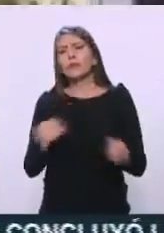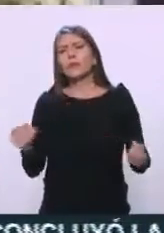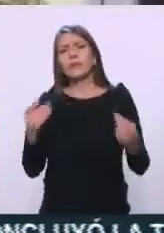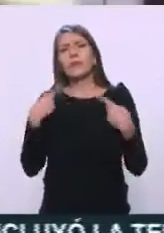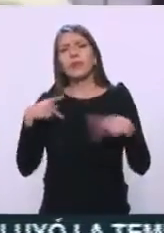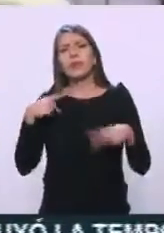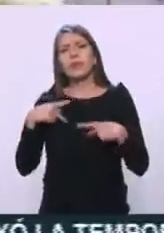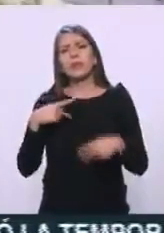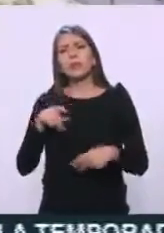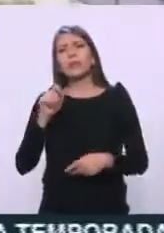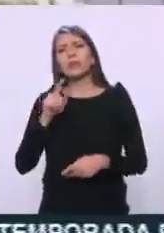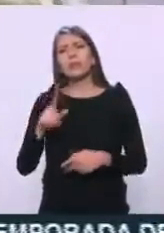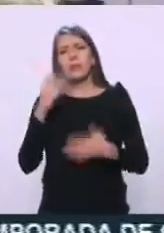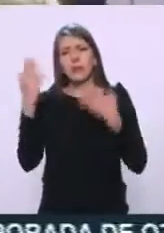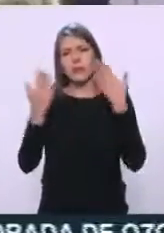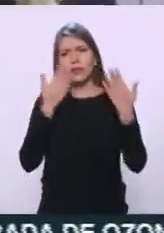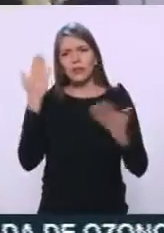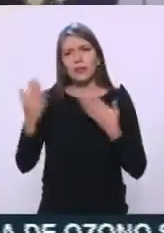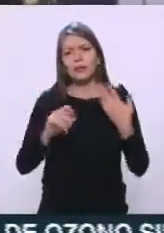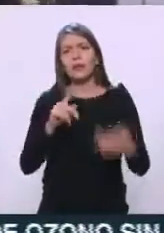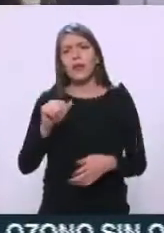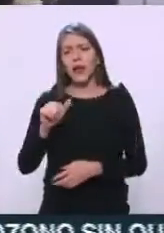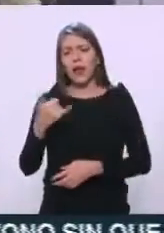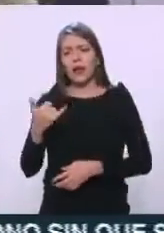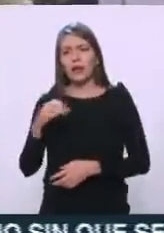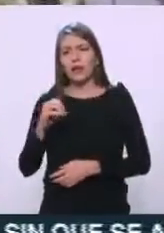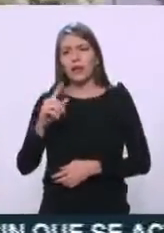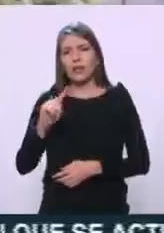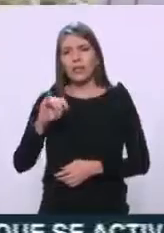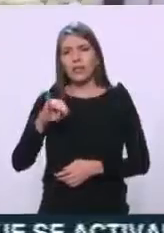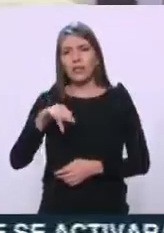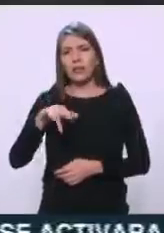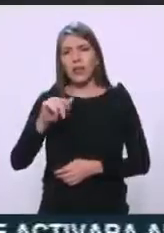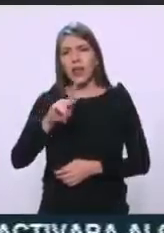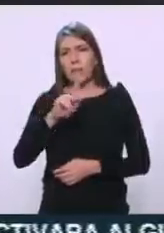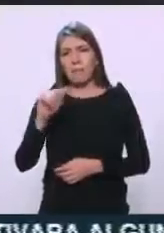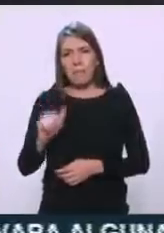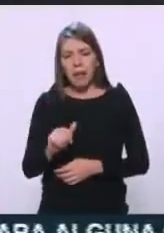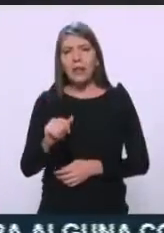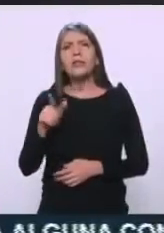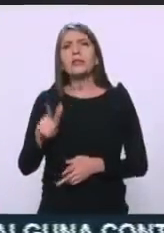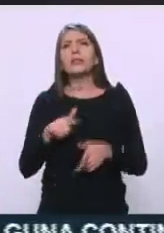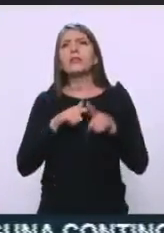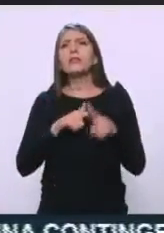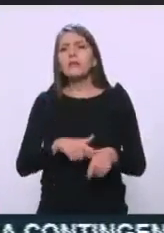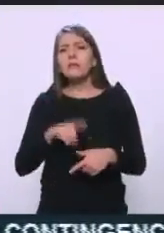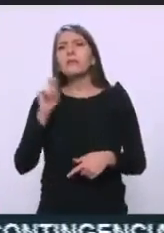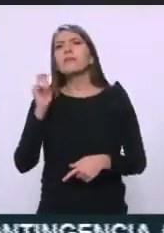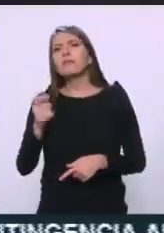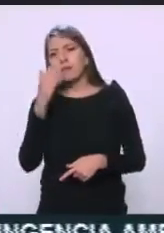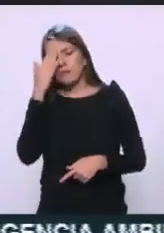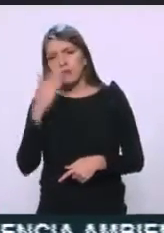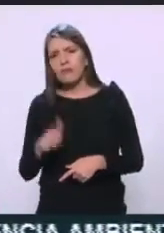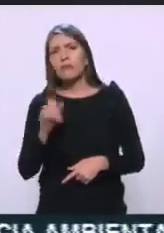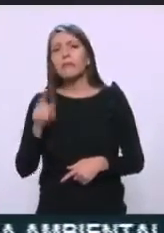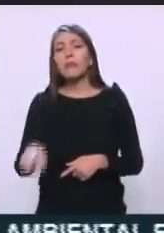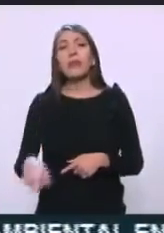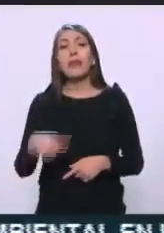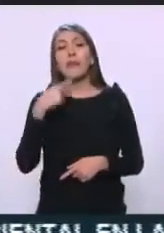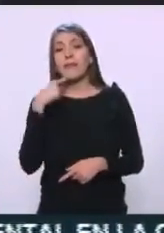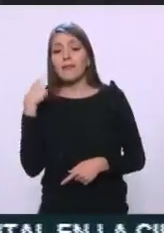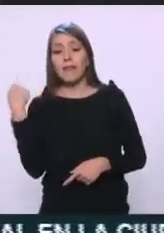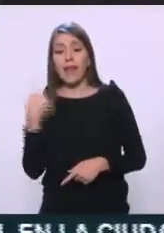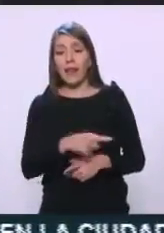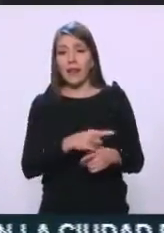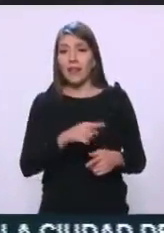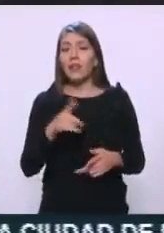estudiantes de la Normal Isidro Burgos de Ayotzinapa prospera a la luz de la definición de que el principal delito que se